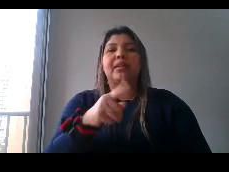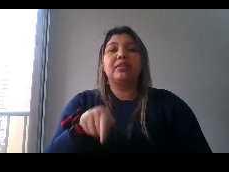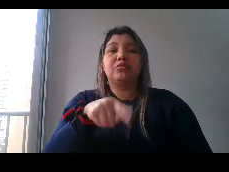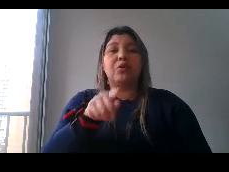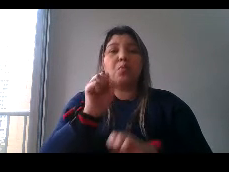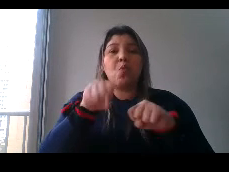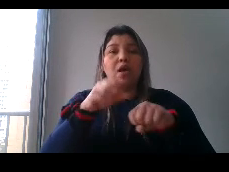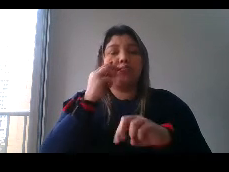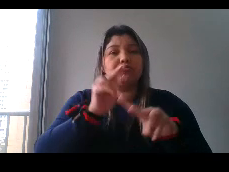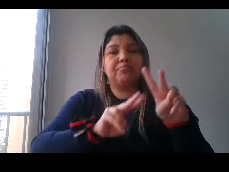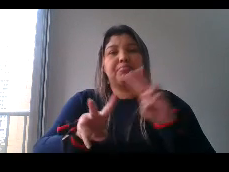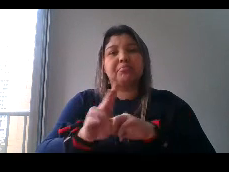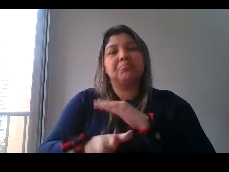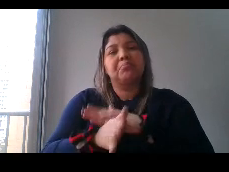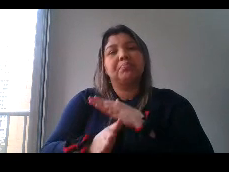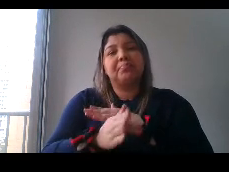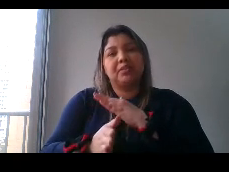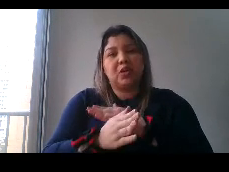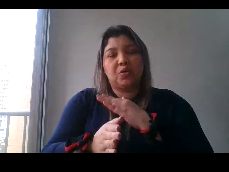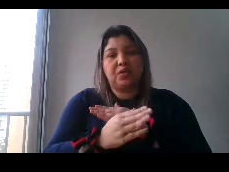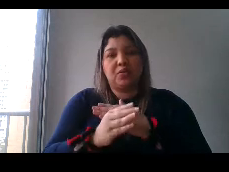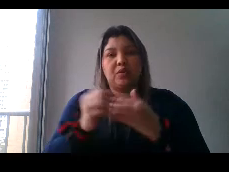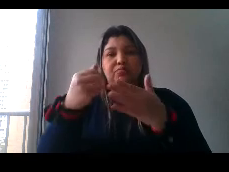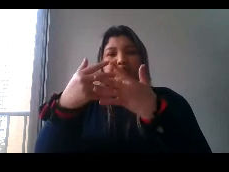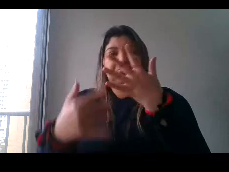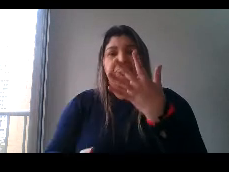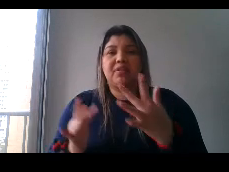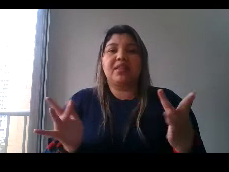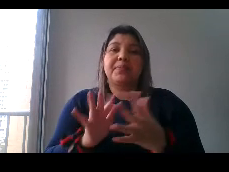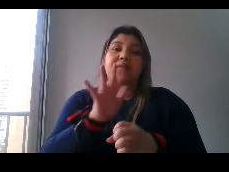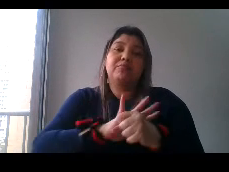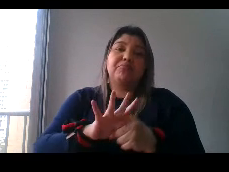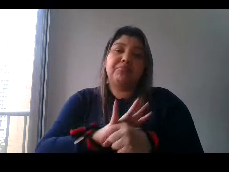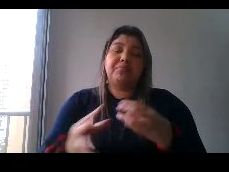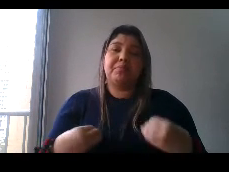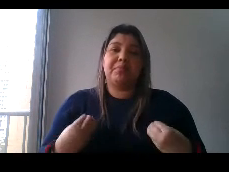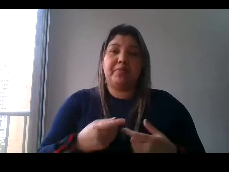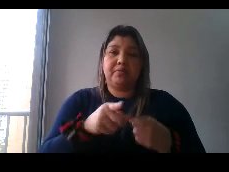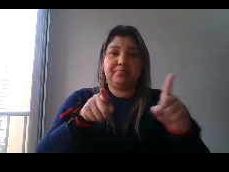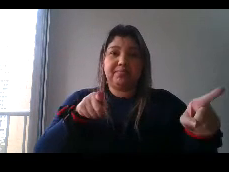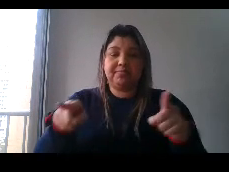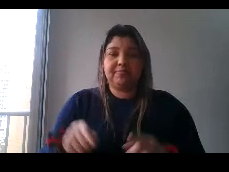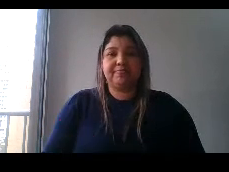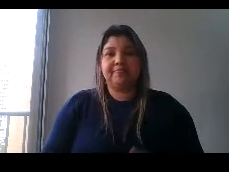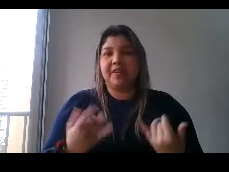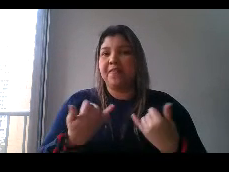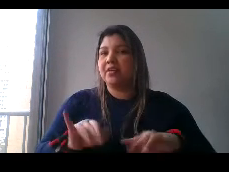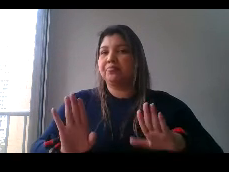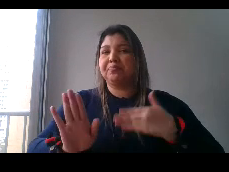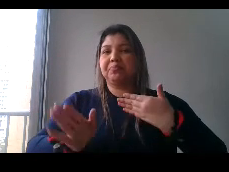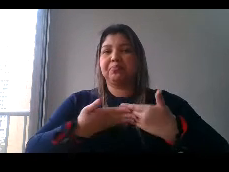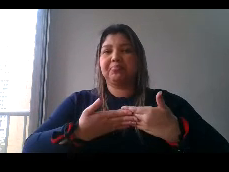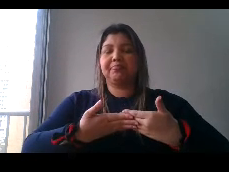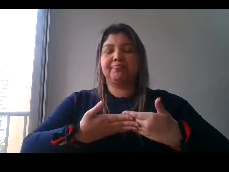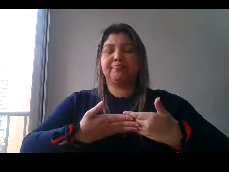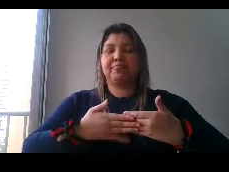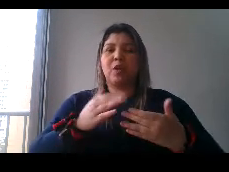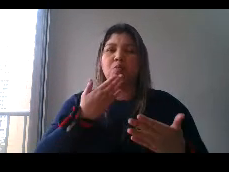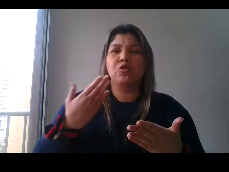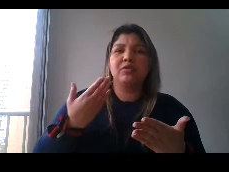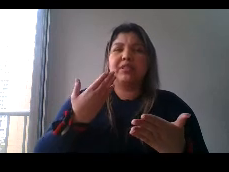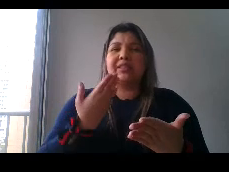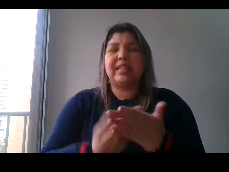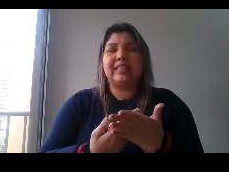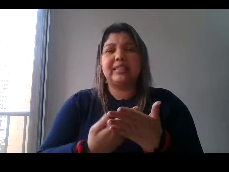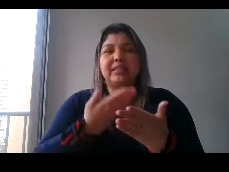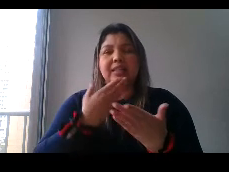las diferentes listas de verificación por sector. Dando cierre a este espacio de formación, les agradecemos y le agradecemos